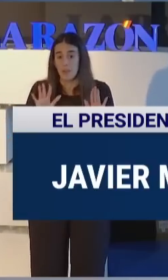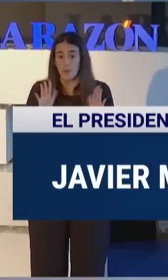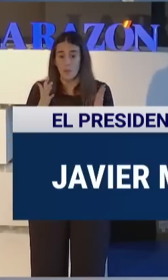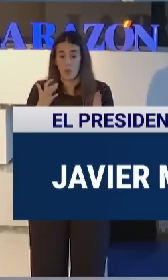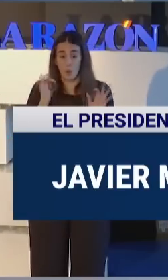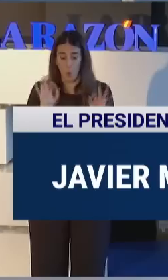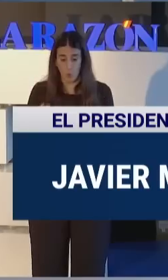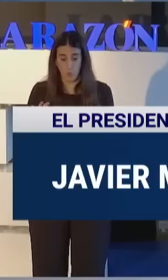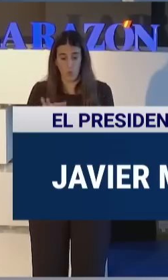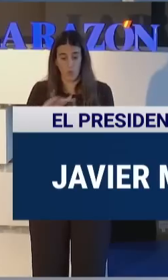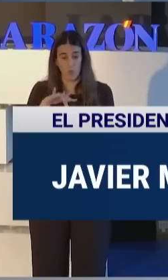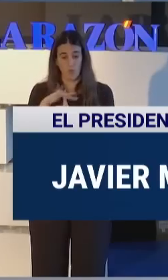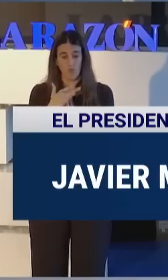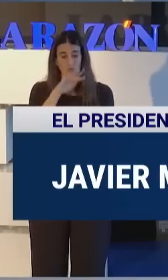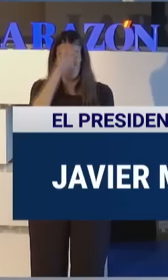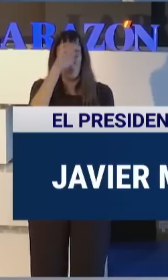cosas...